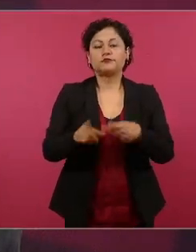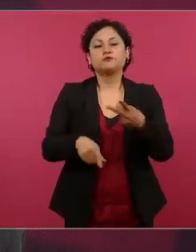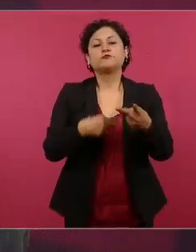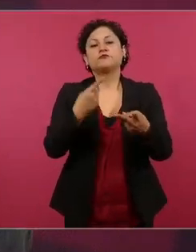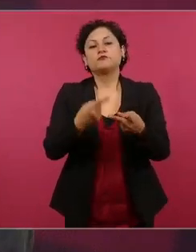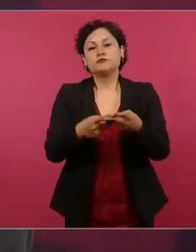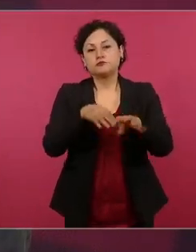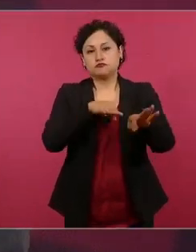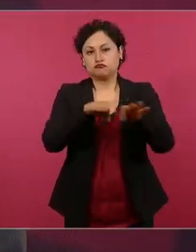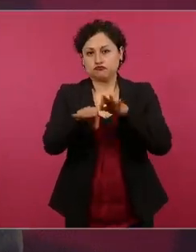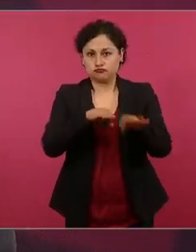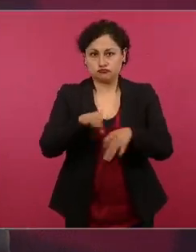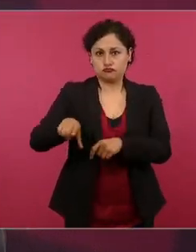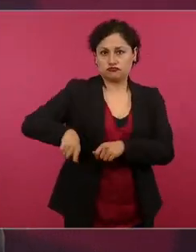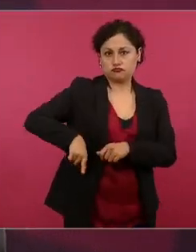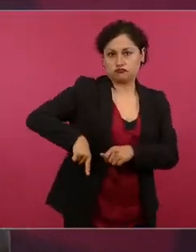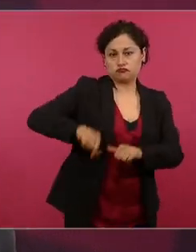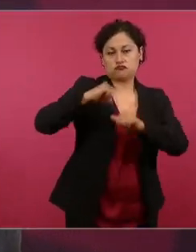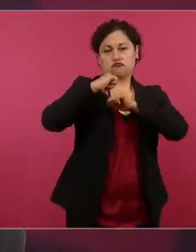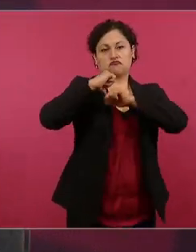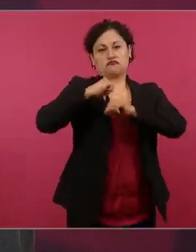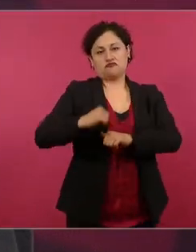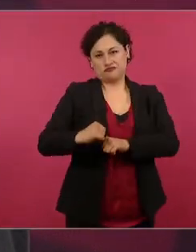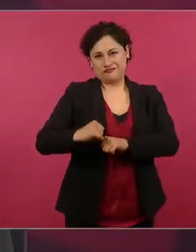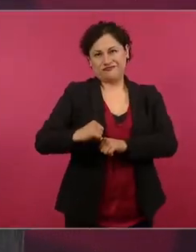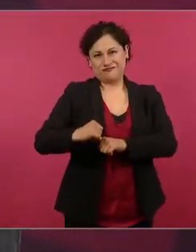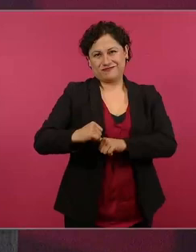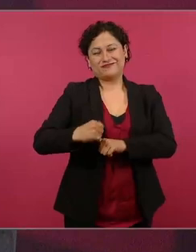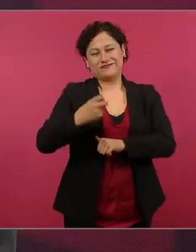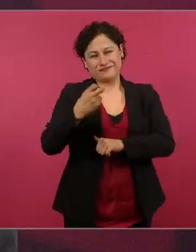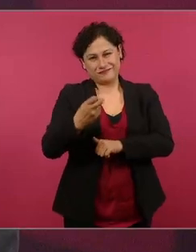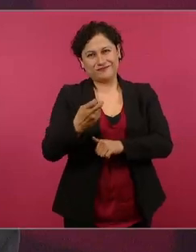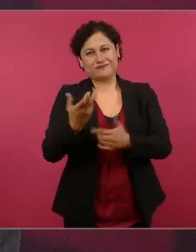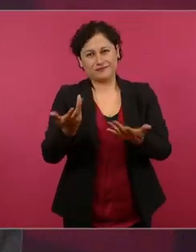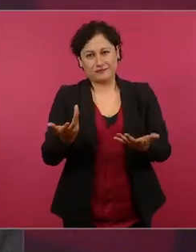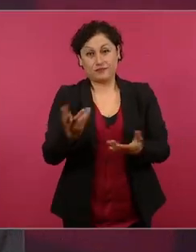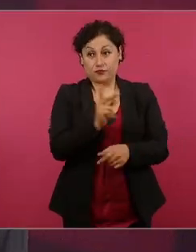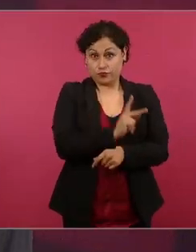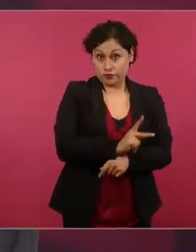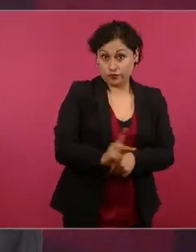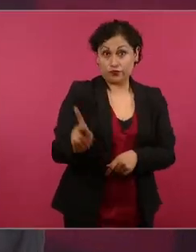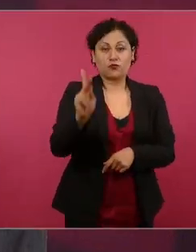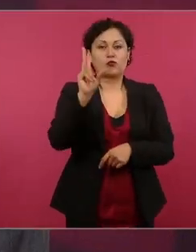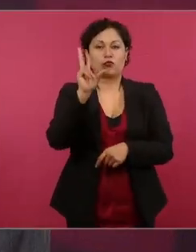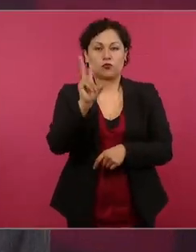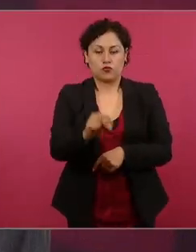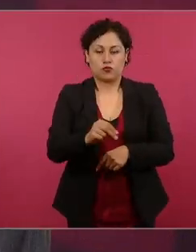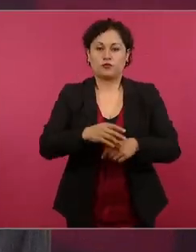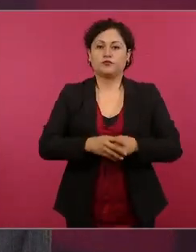servidores públicos, más que nada funcionarios públicos, no todos,